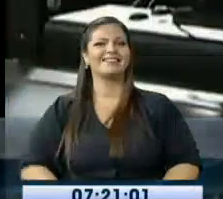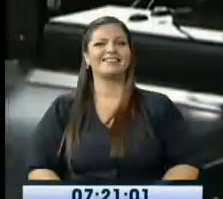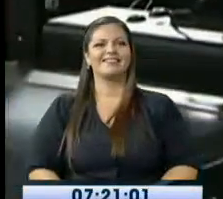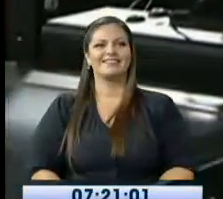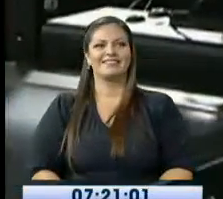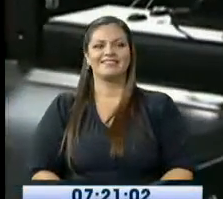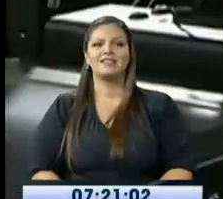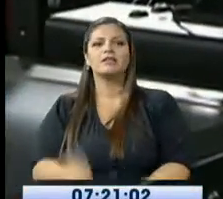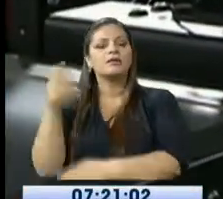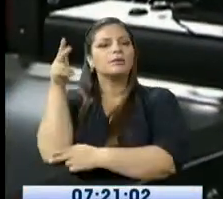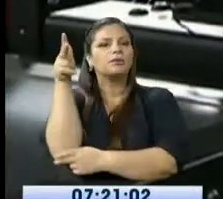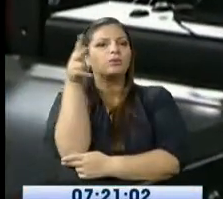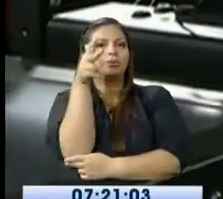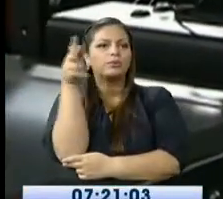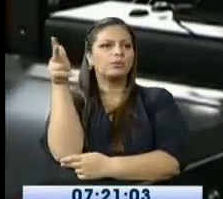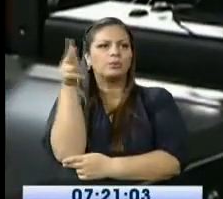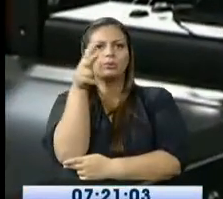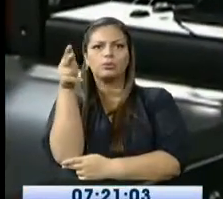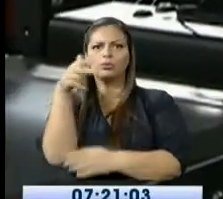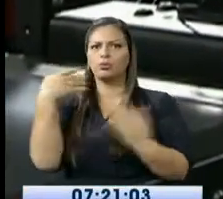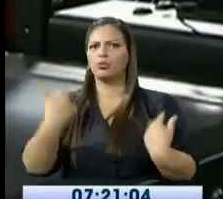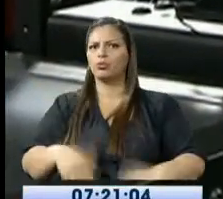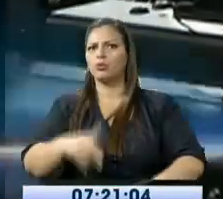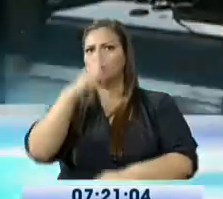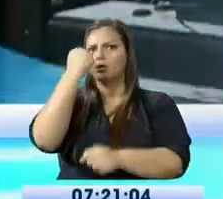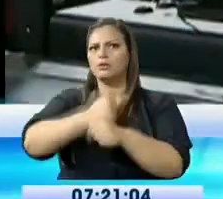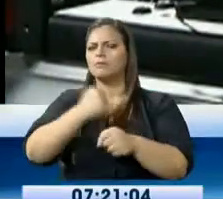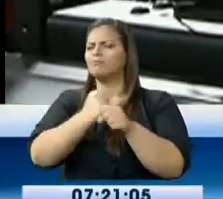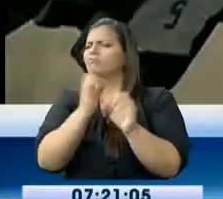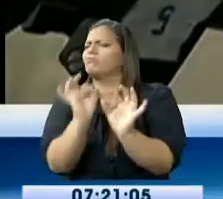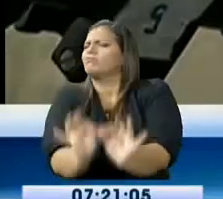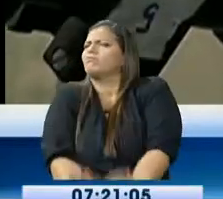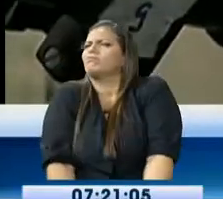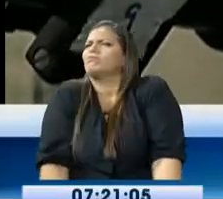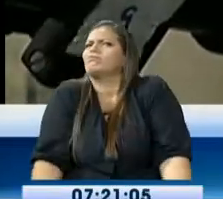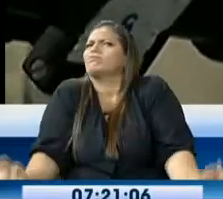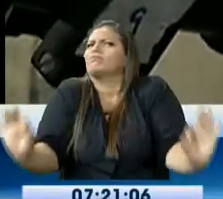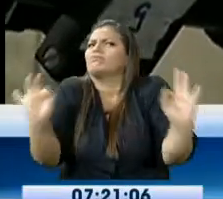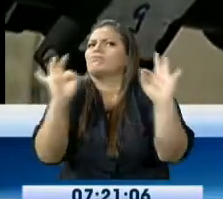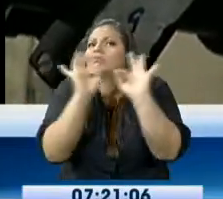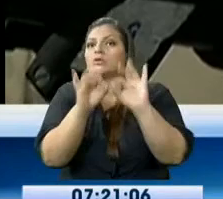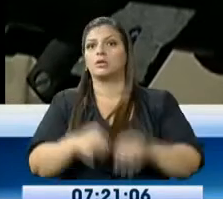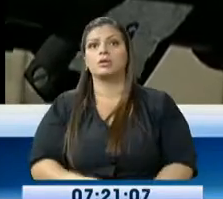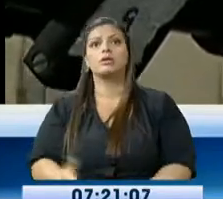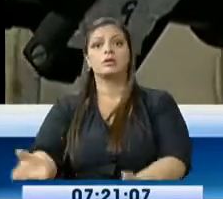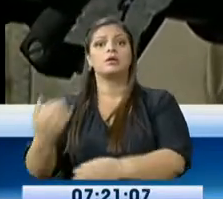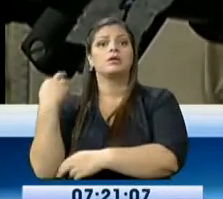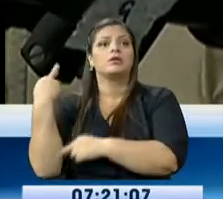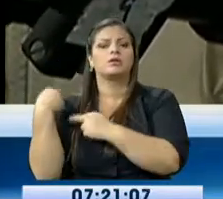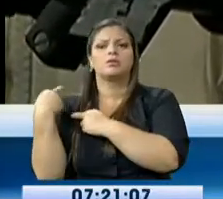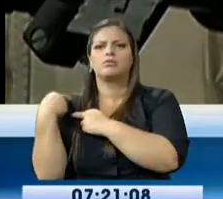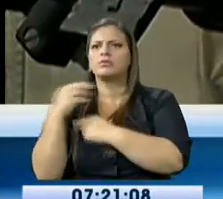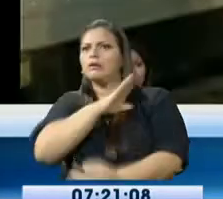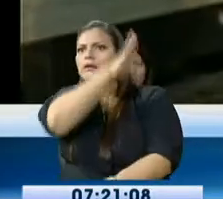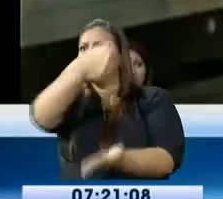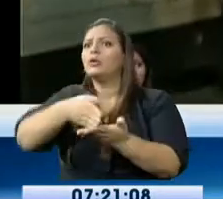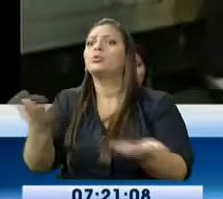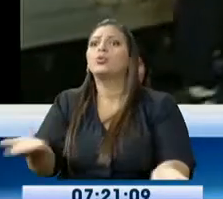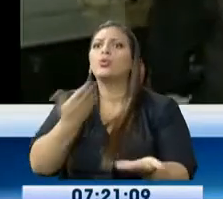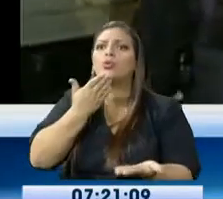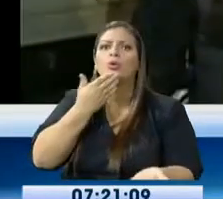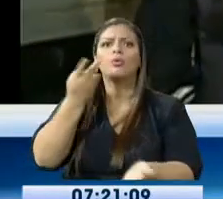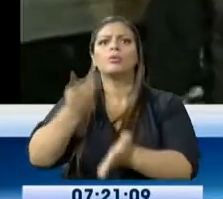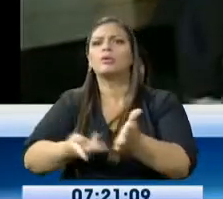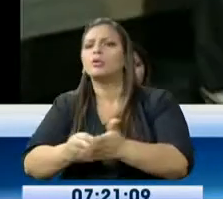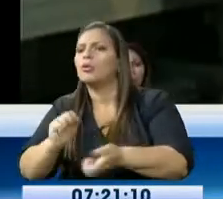Los camarógrafos constituyen piezas fundamentales en nuestras jornadas, ya que son ellos los que nos permiten llevar hasta